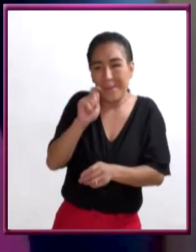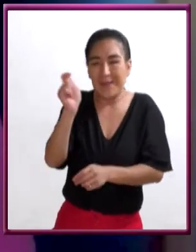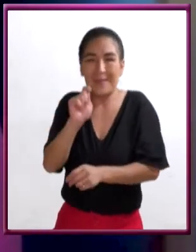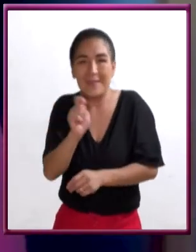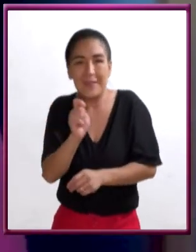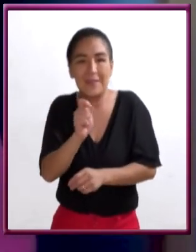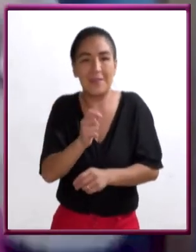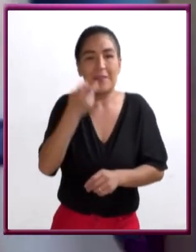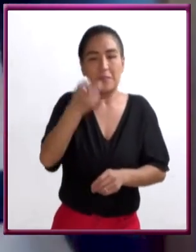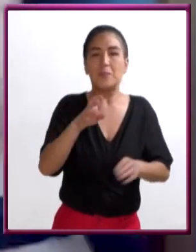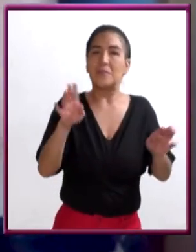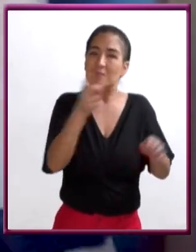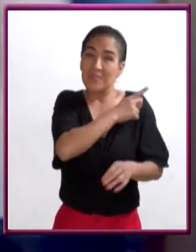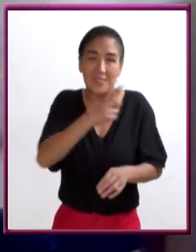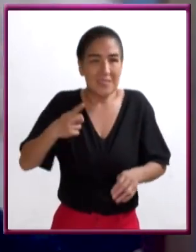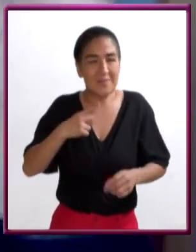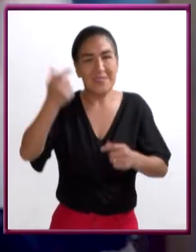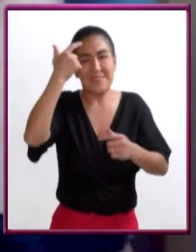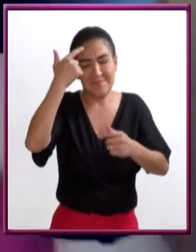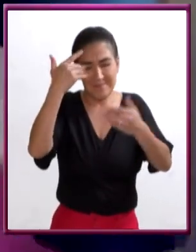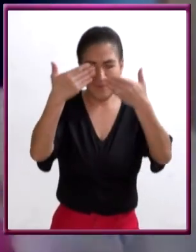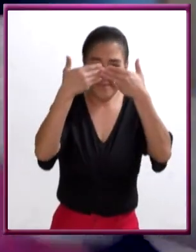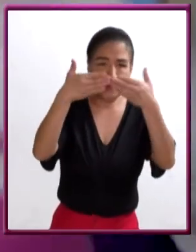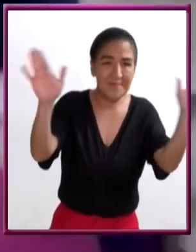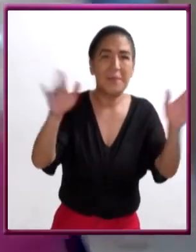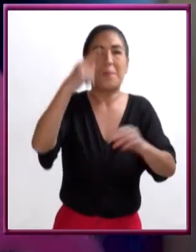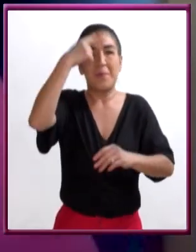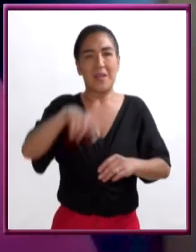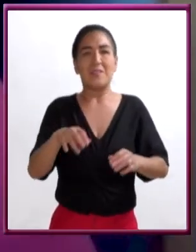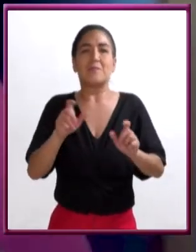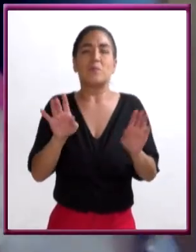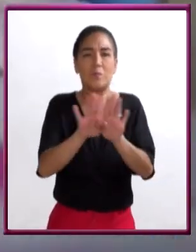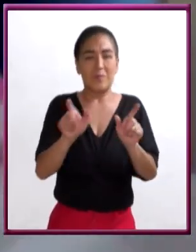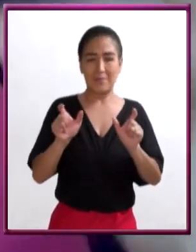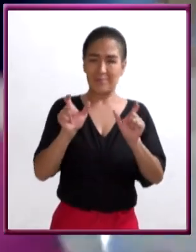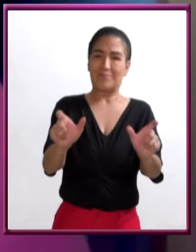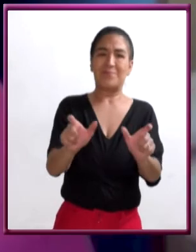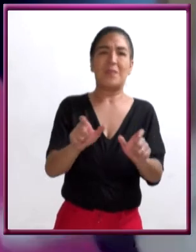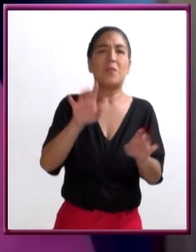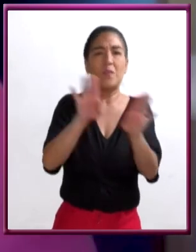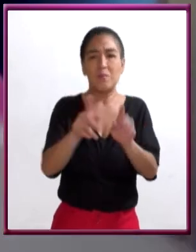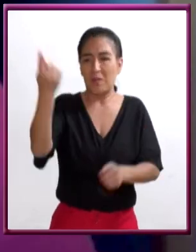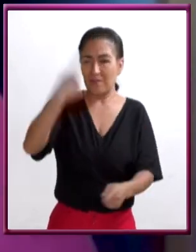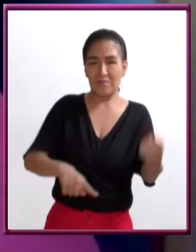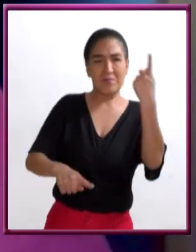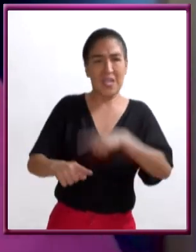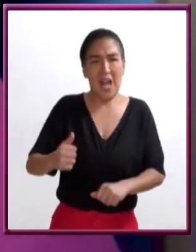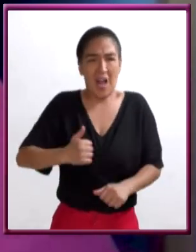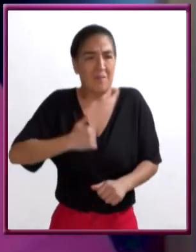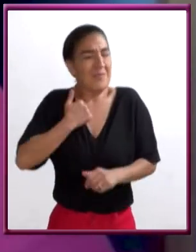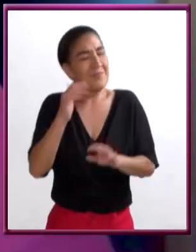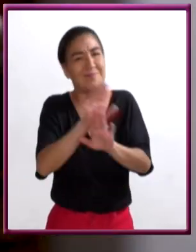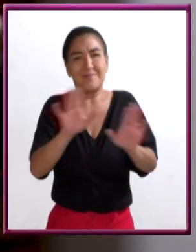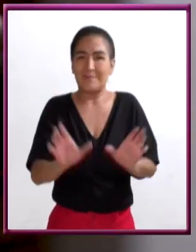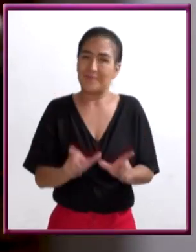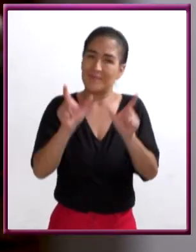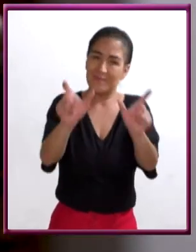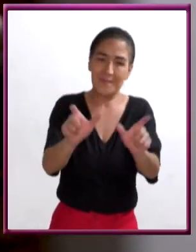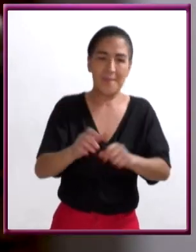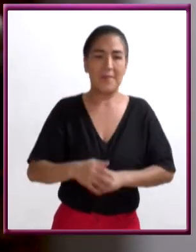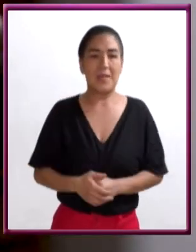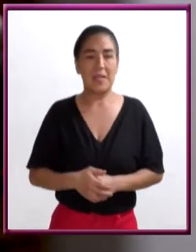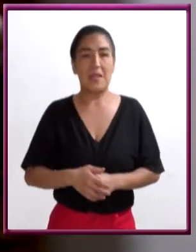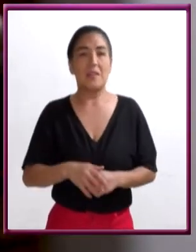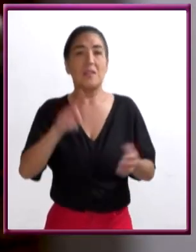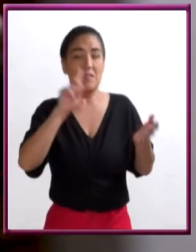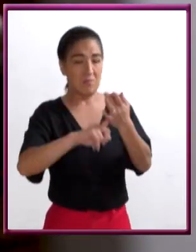ensayar, pues tengan como los ojos bien abiertos para protegerse y no caer en ese tipo de relaciones. ¿Y entonces